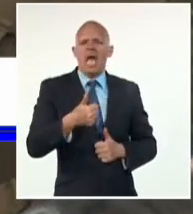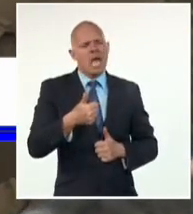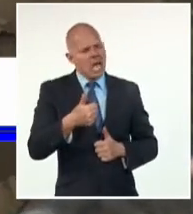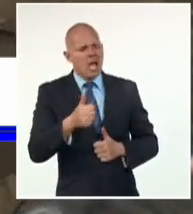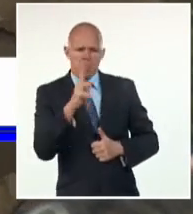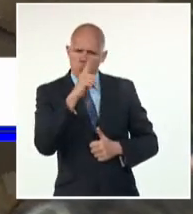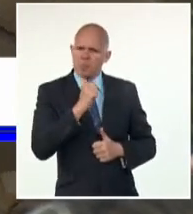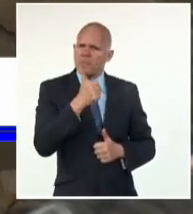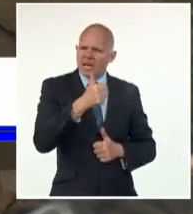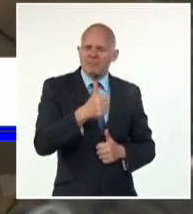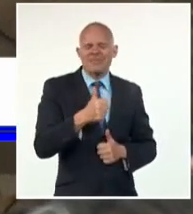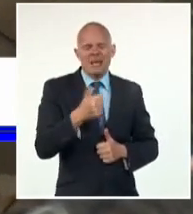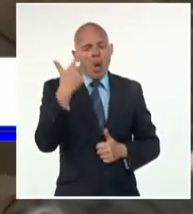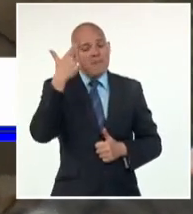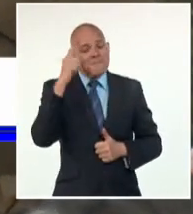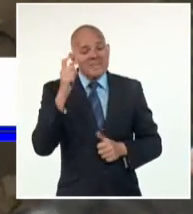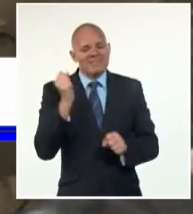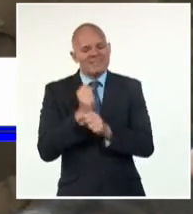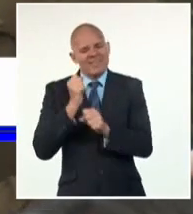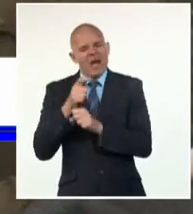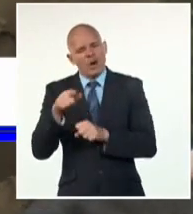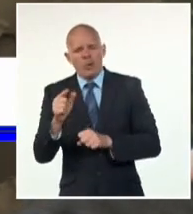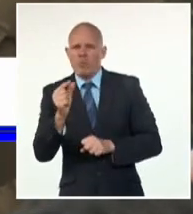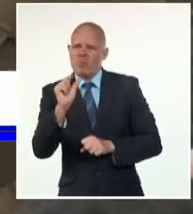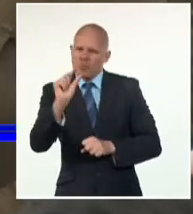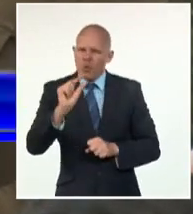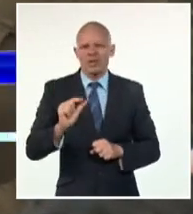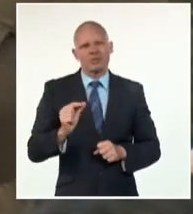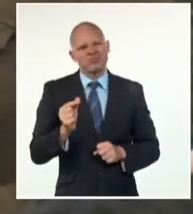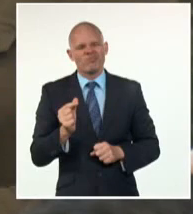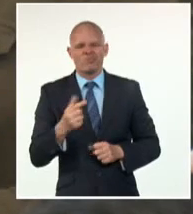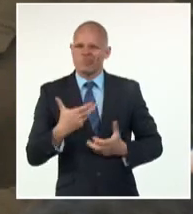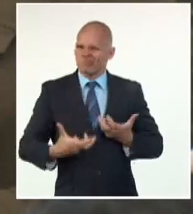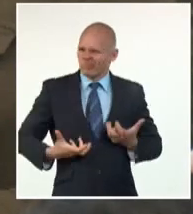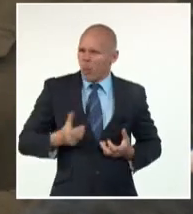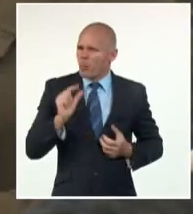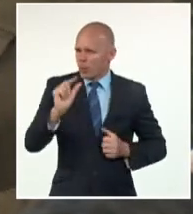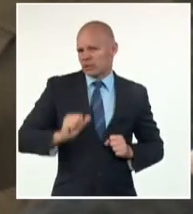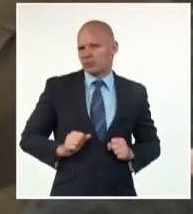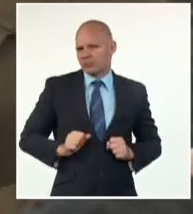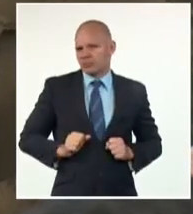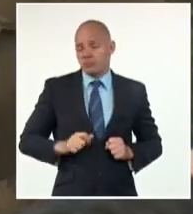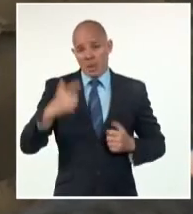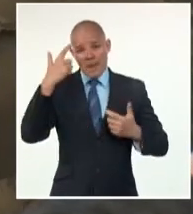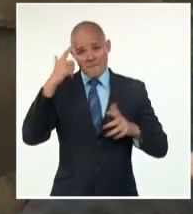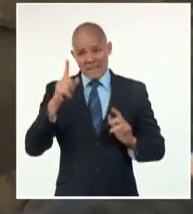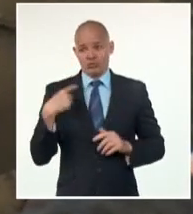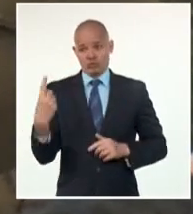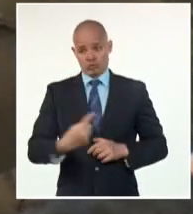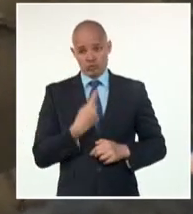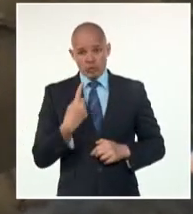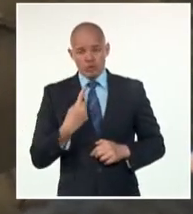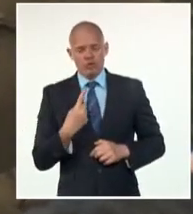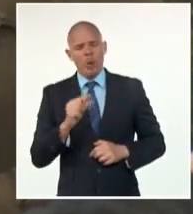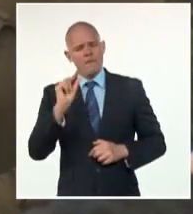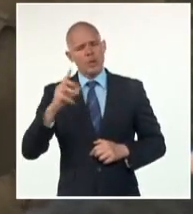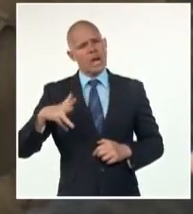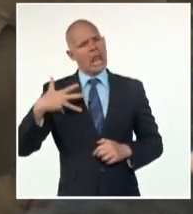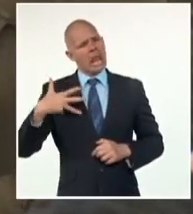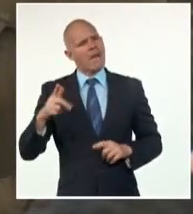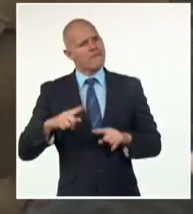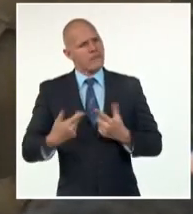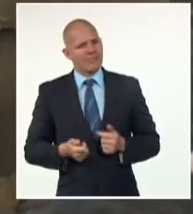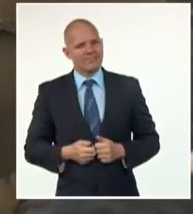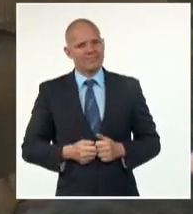yo pienso de que es un reclamo de los trabajadores de la empresa Impú, que la escala